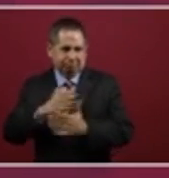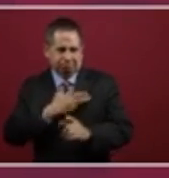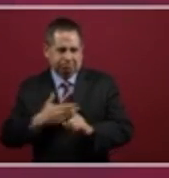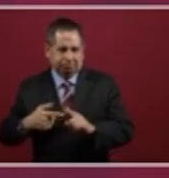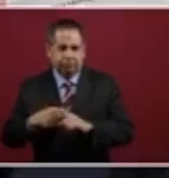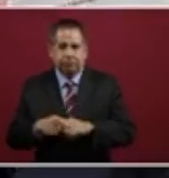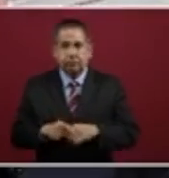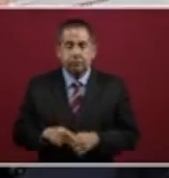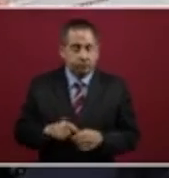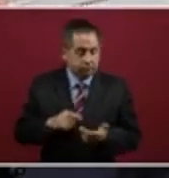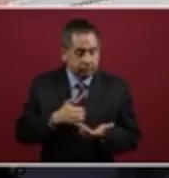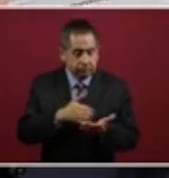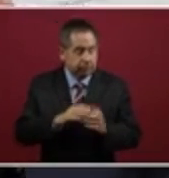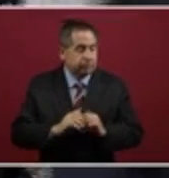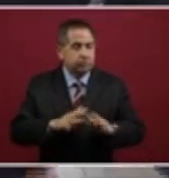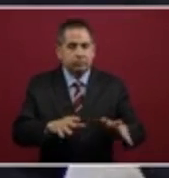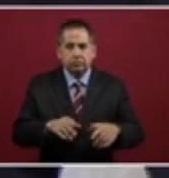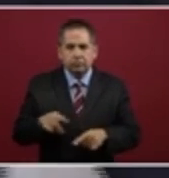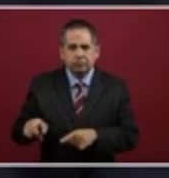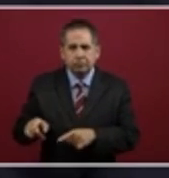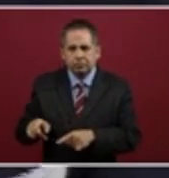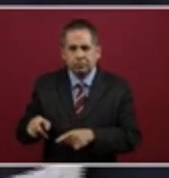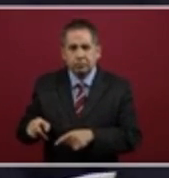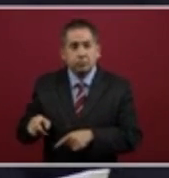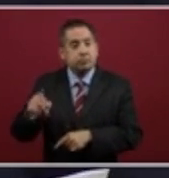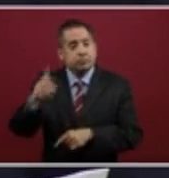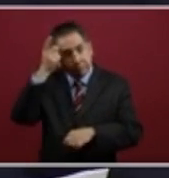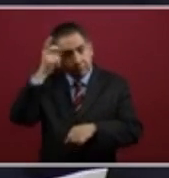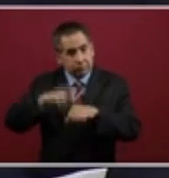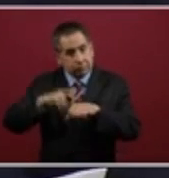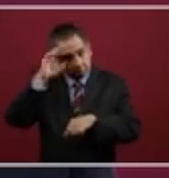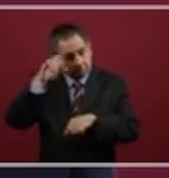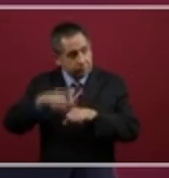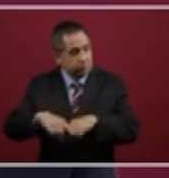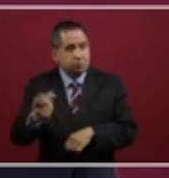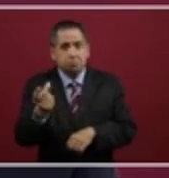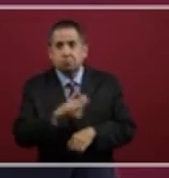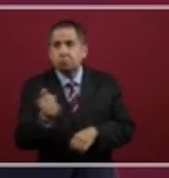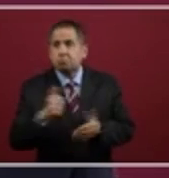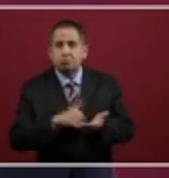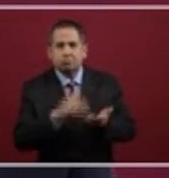y corrieron al director de cultura.